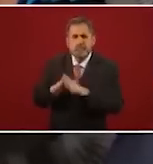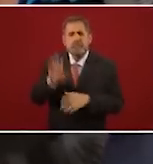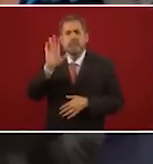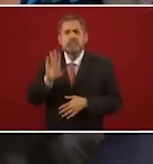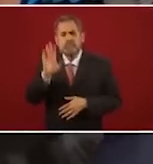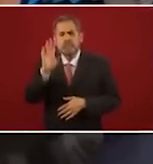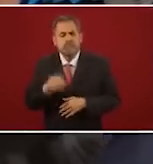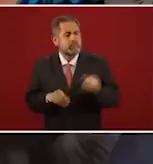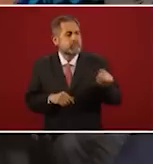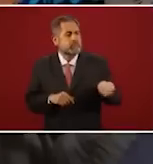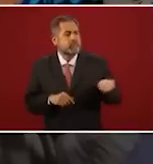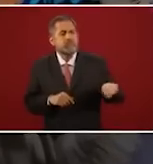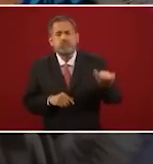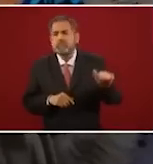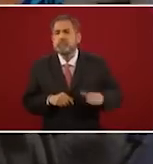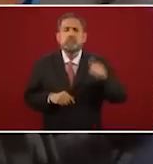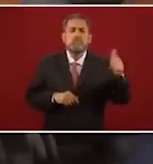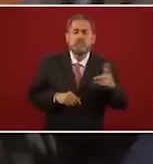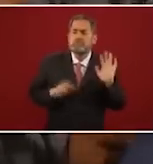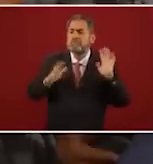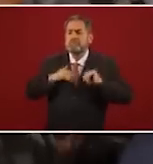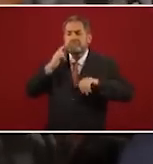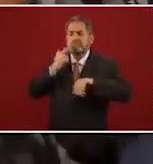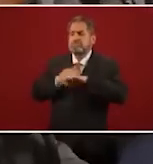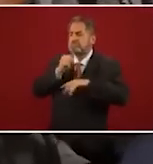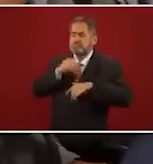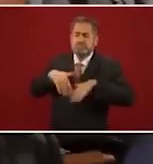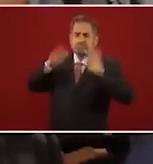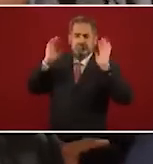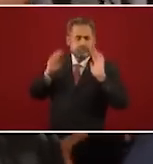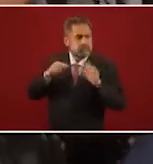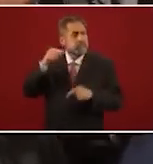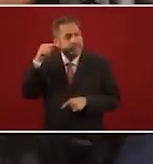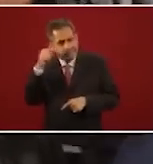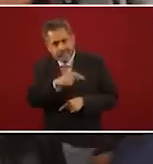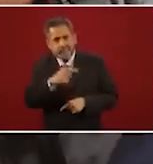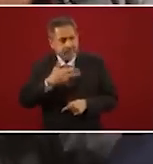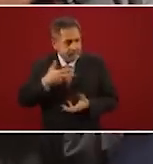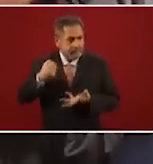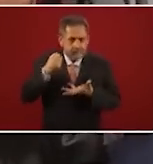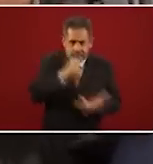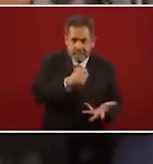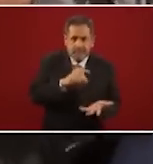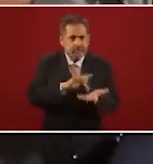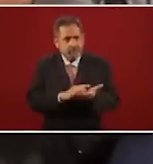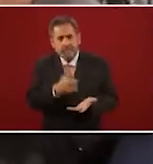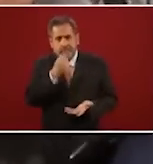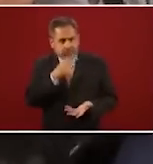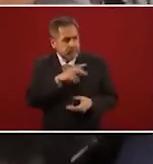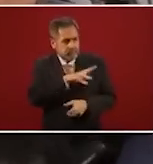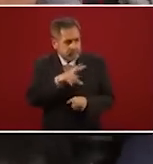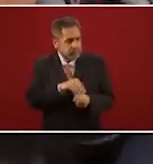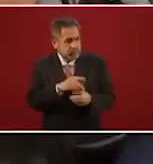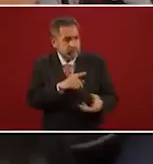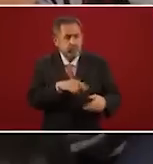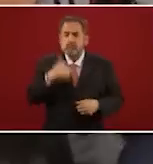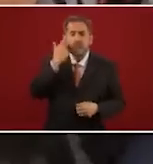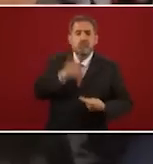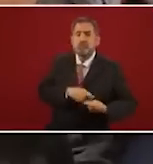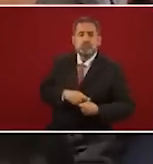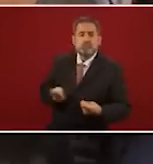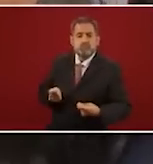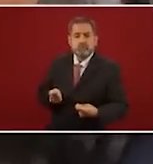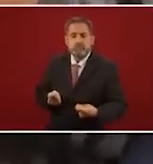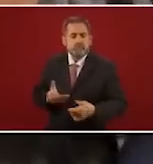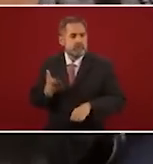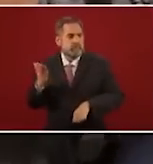que son de otro planeta y que no tienen ninguna responsabilidad, pese a tener recurso público, a tener disponible el medicamento, y no